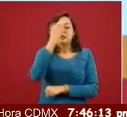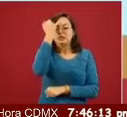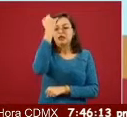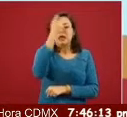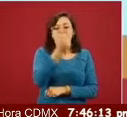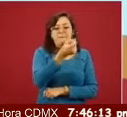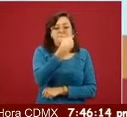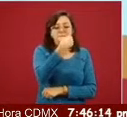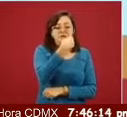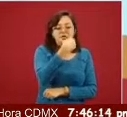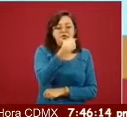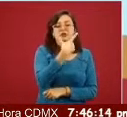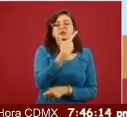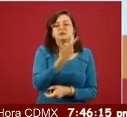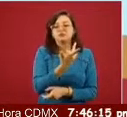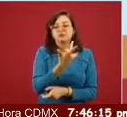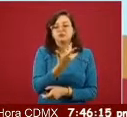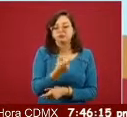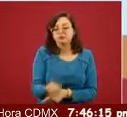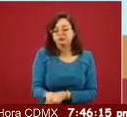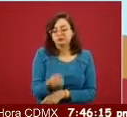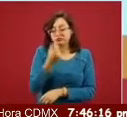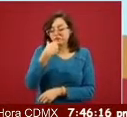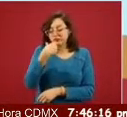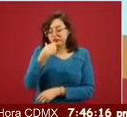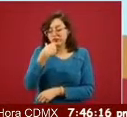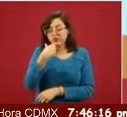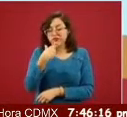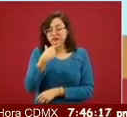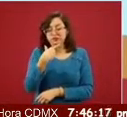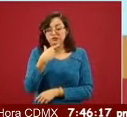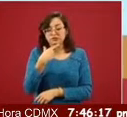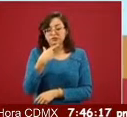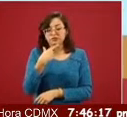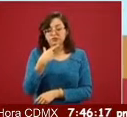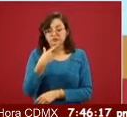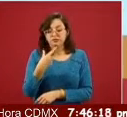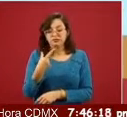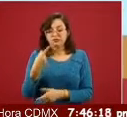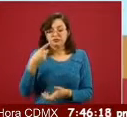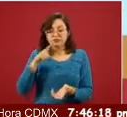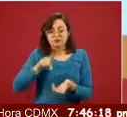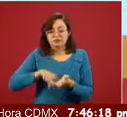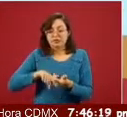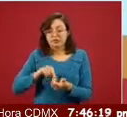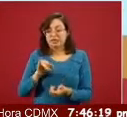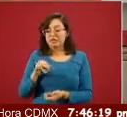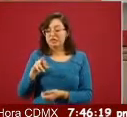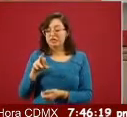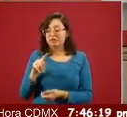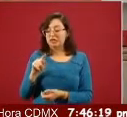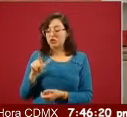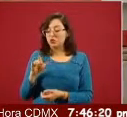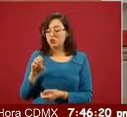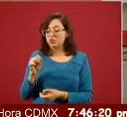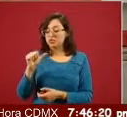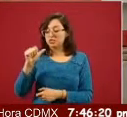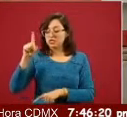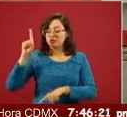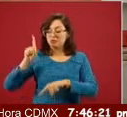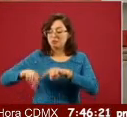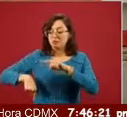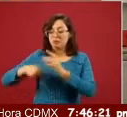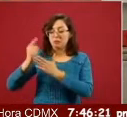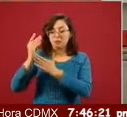medicamento, se identificó que si se bloquea la acción de esta interleucina 6 al interferir